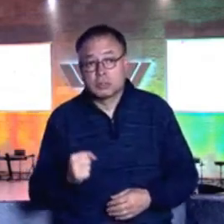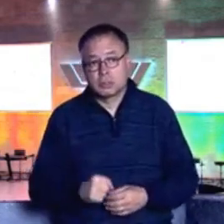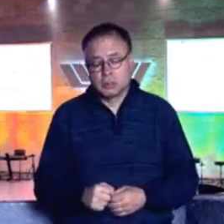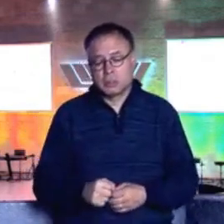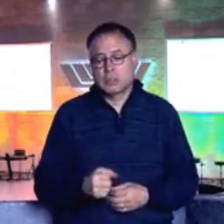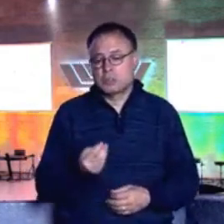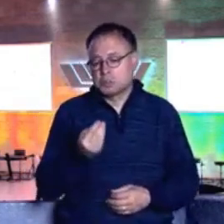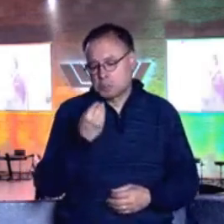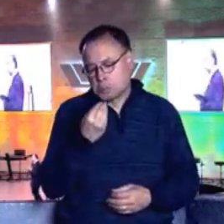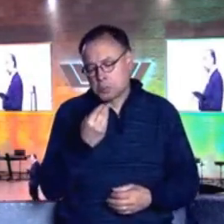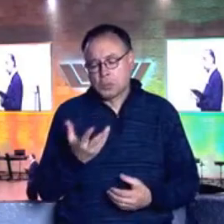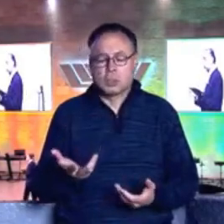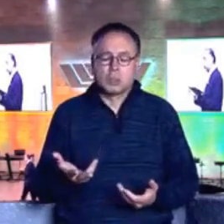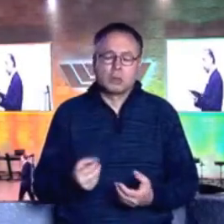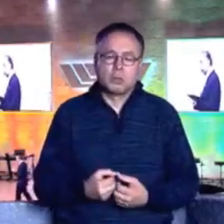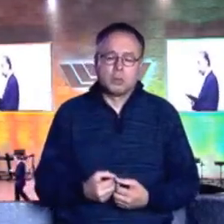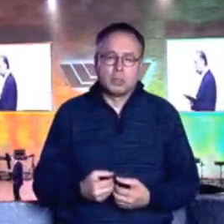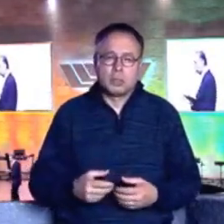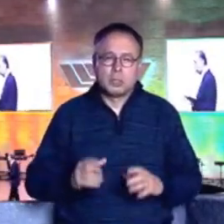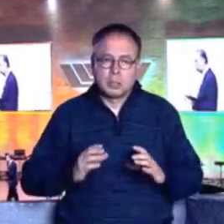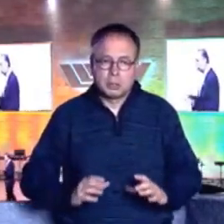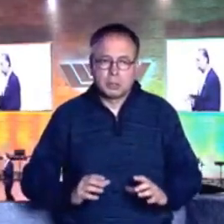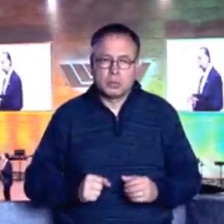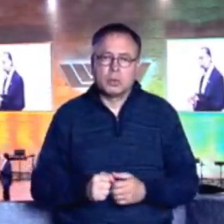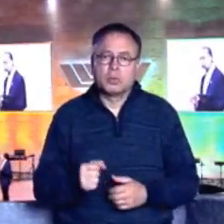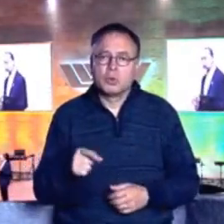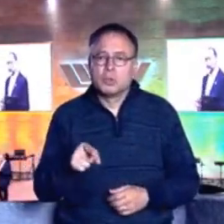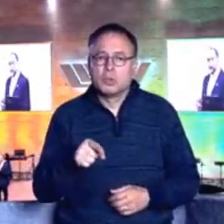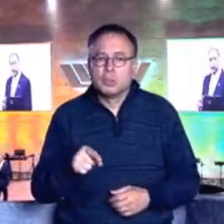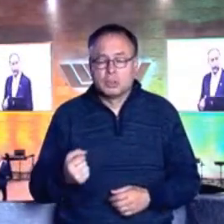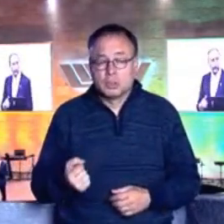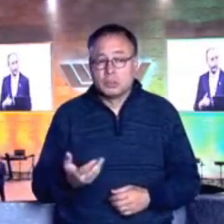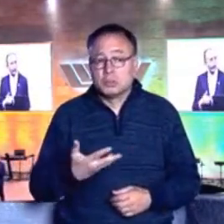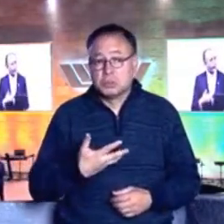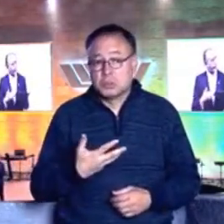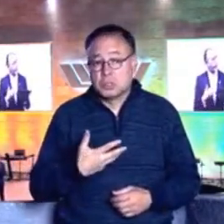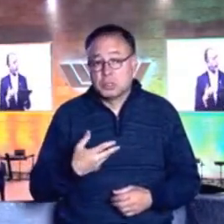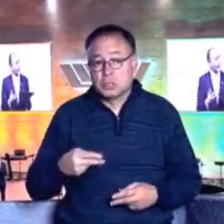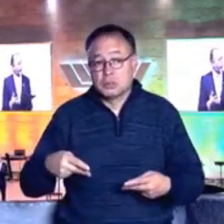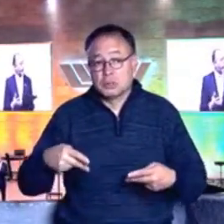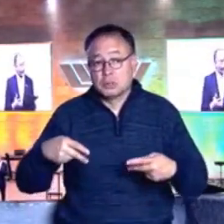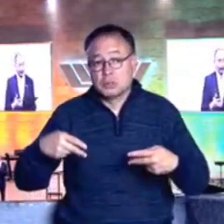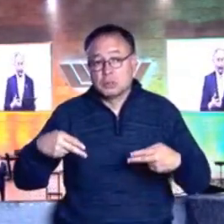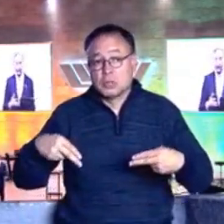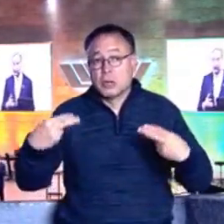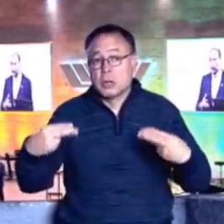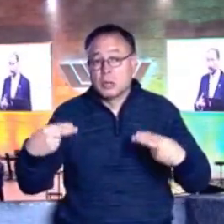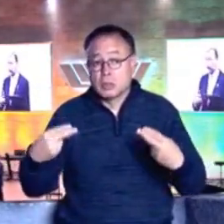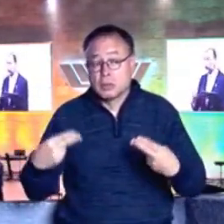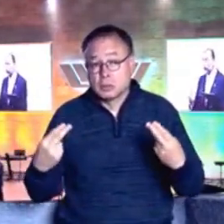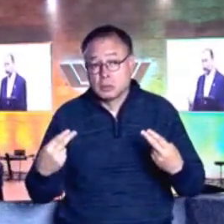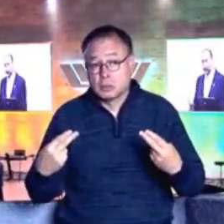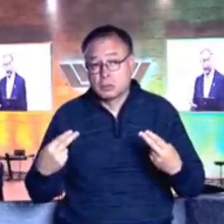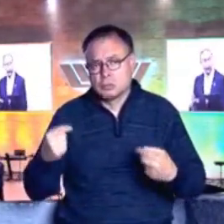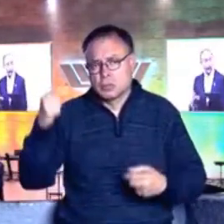materiales si tú tienes un negocio él quiere proveerte para ese negocio para que ese negocio funcione ese negocio